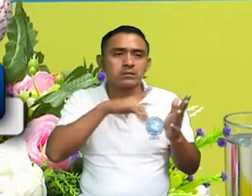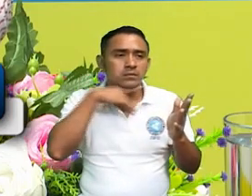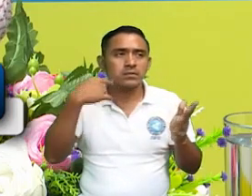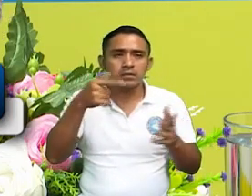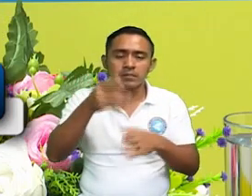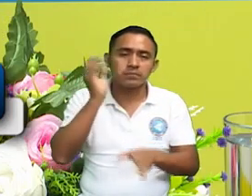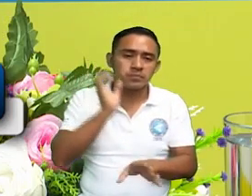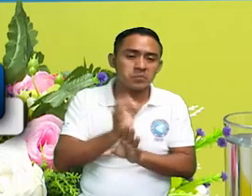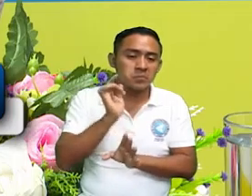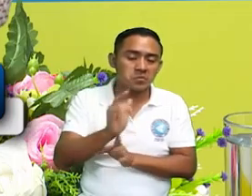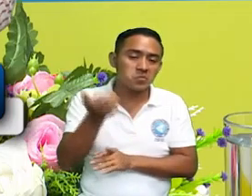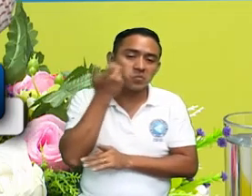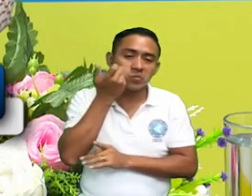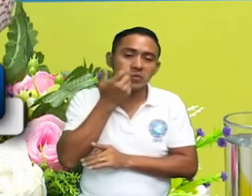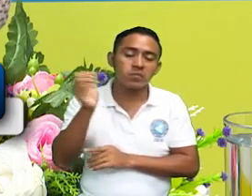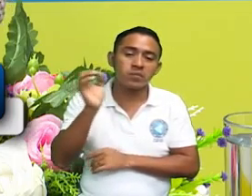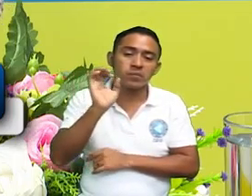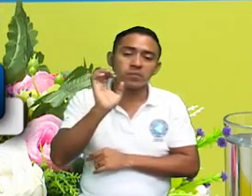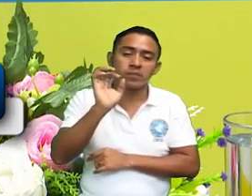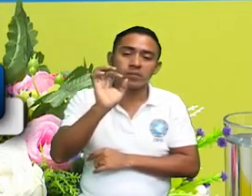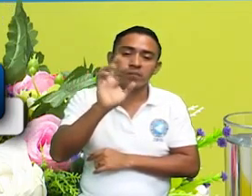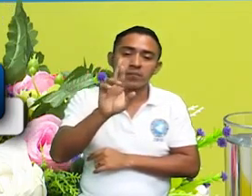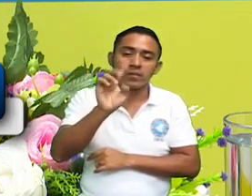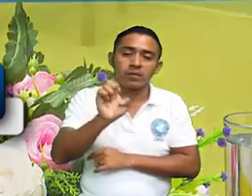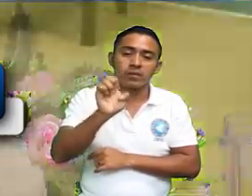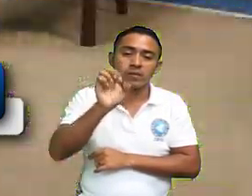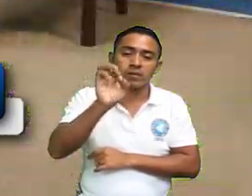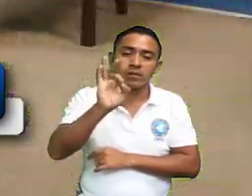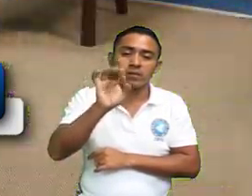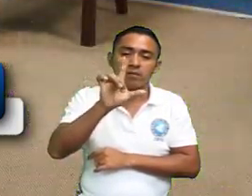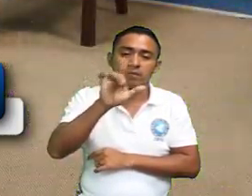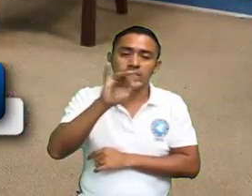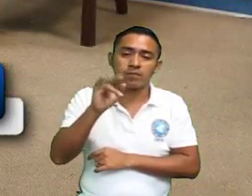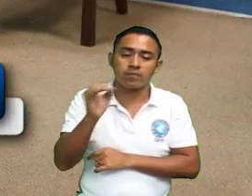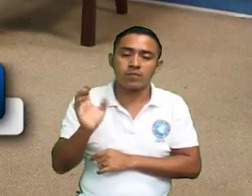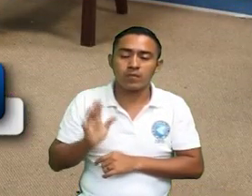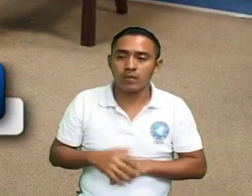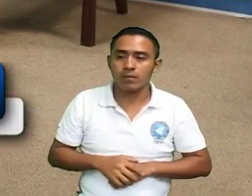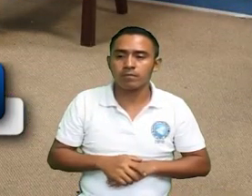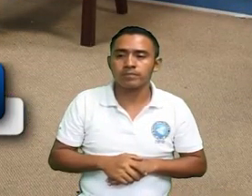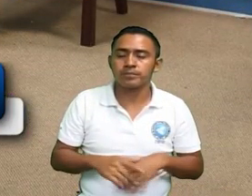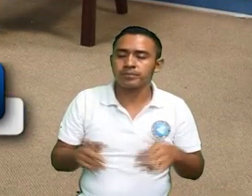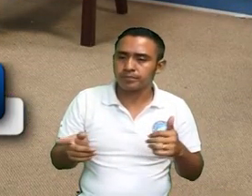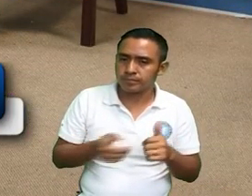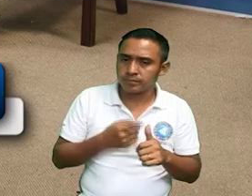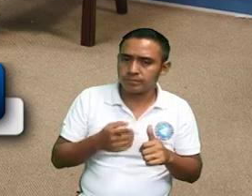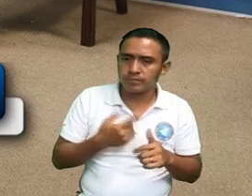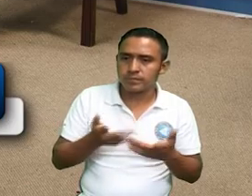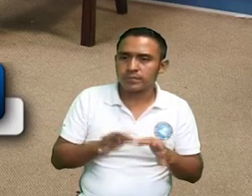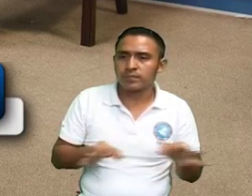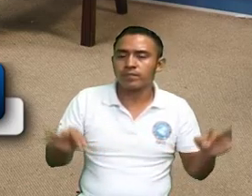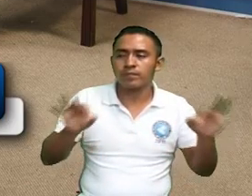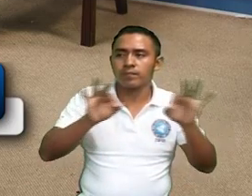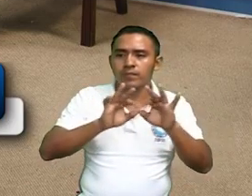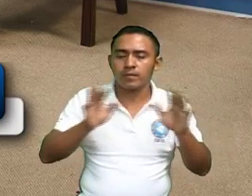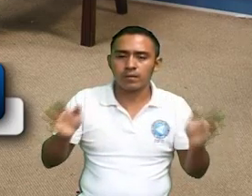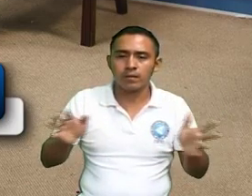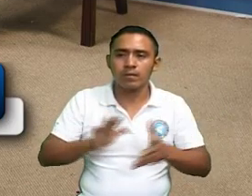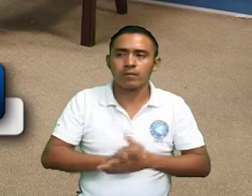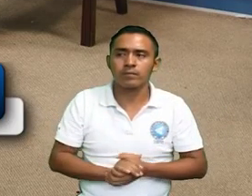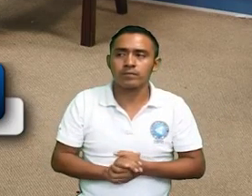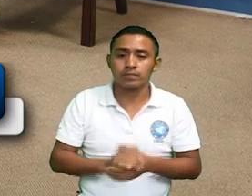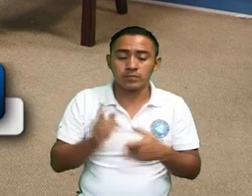este padecimiento el que está afectando a los pacientes? Bueno, lo más importante primero, como usted dijo, lo más importante